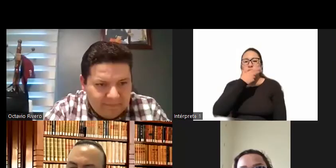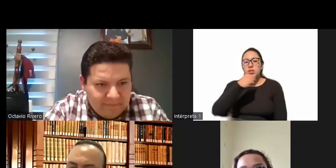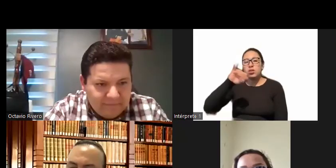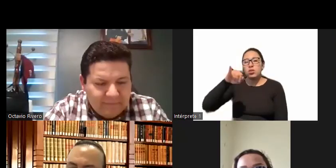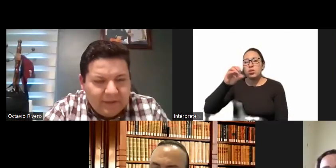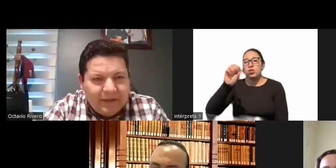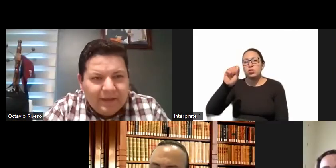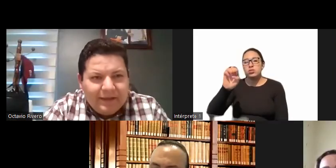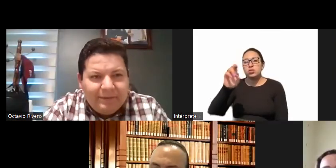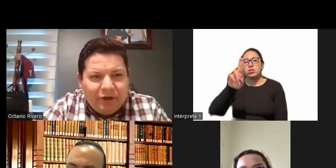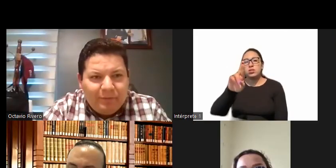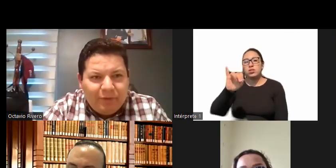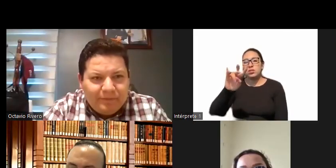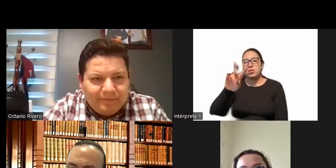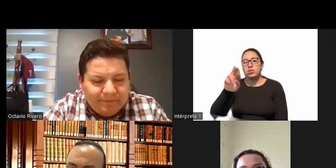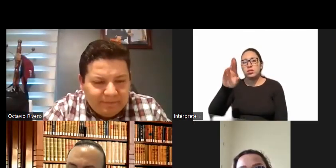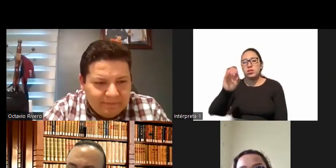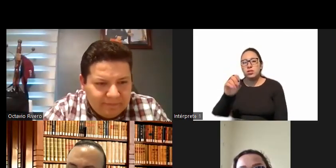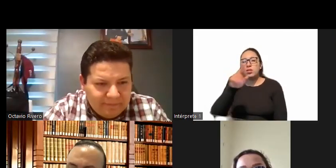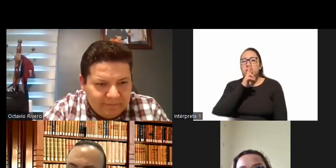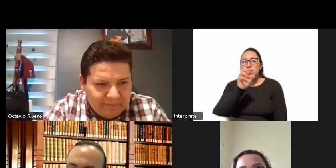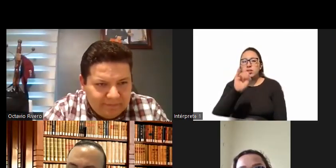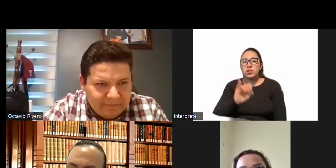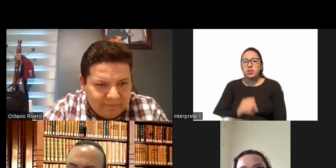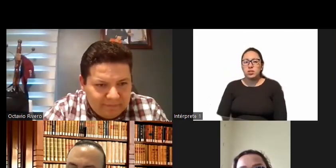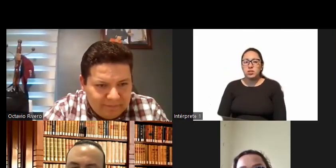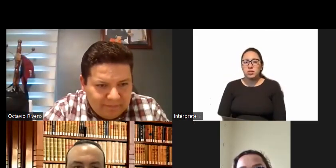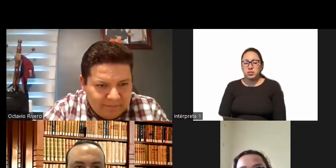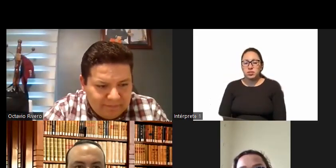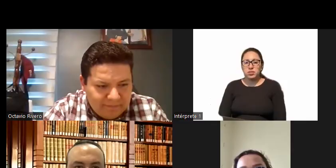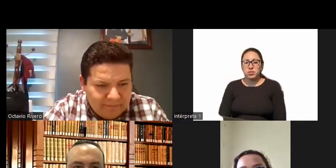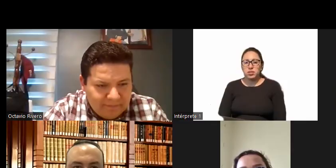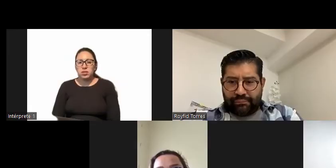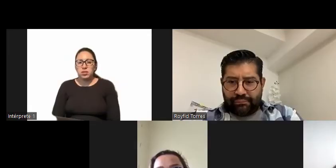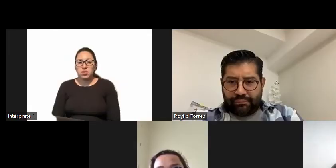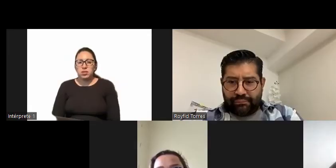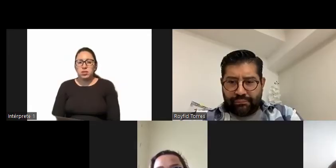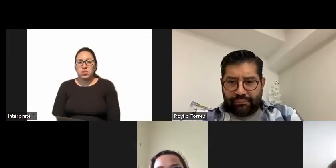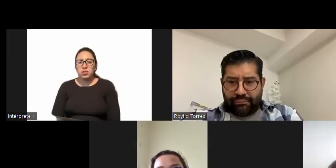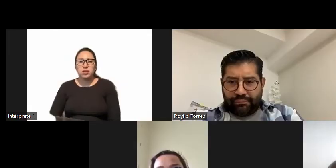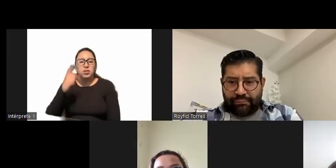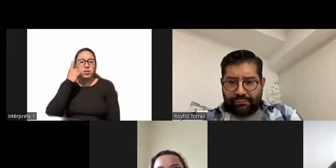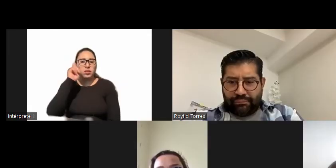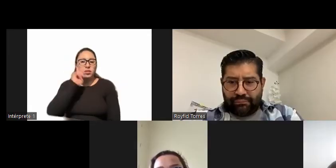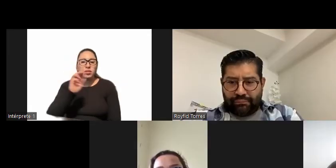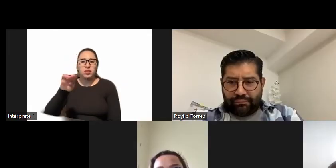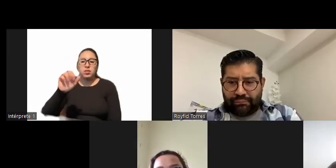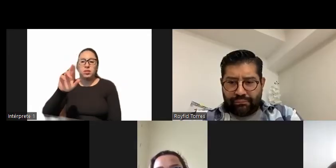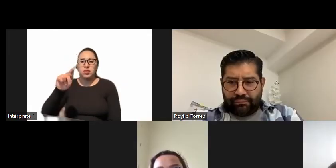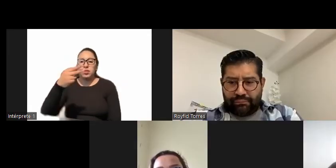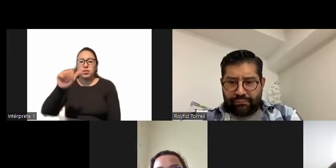Villaseñor. Rivero en pro. Gracias, diputado. Diputada Marta Soledad Ávila